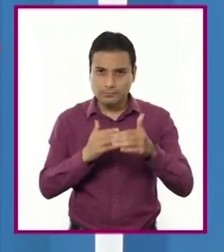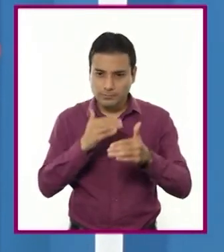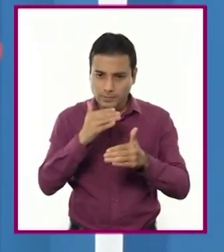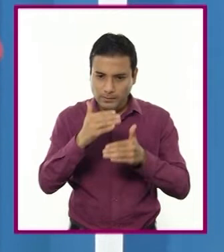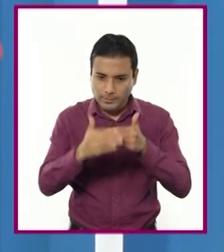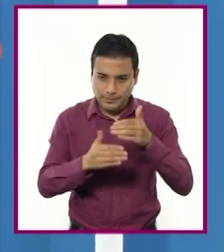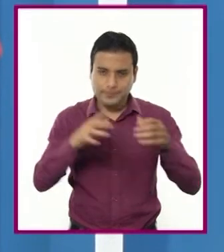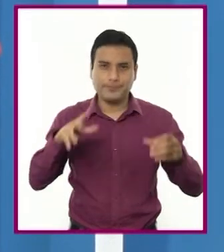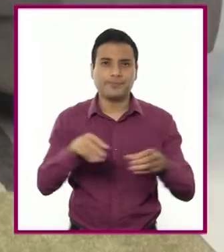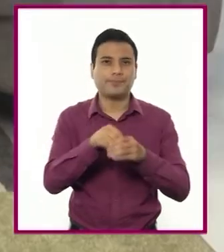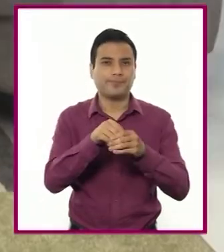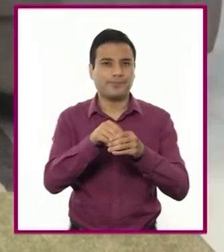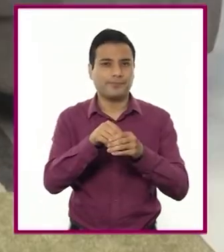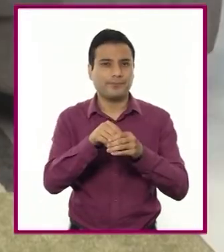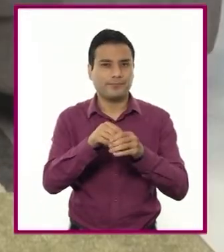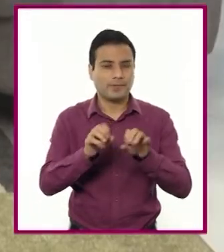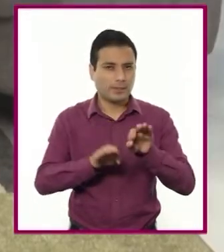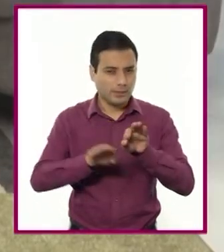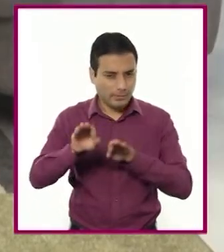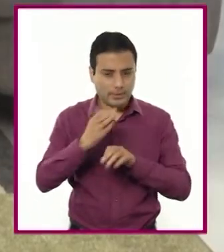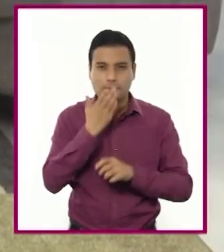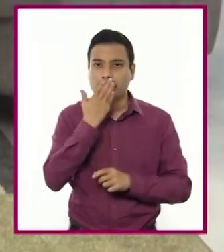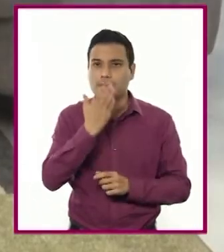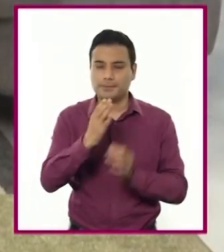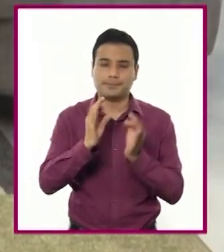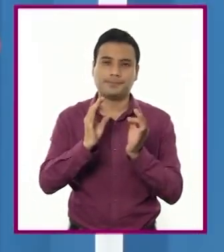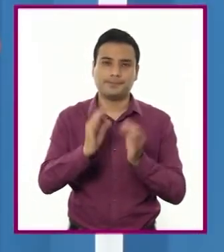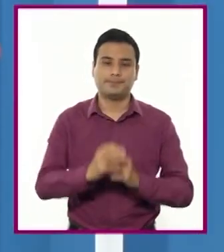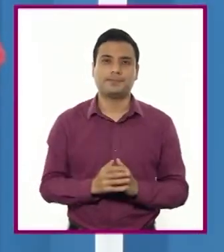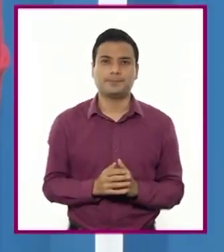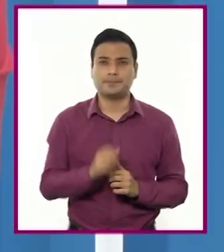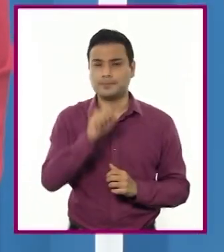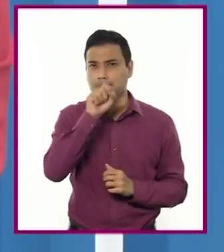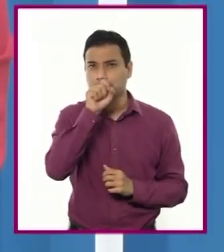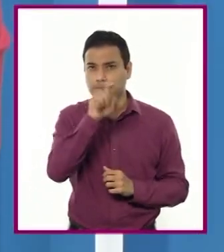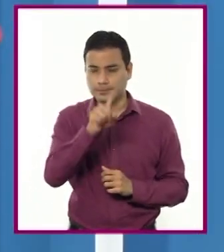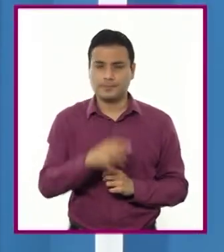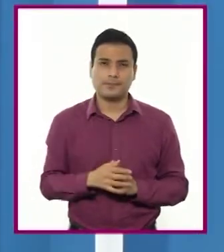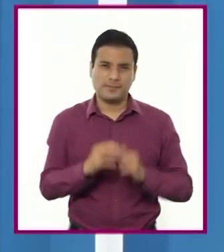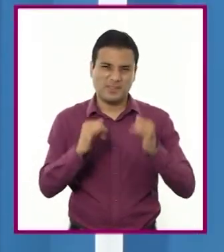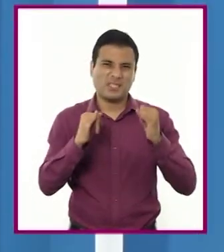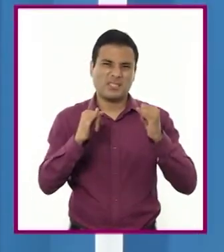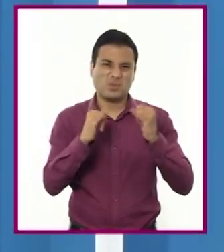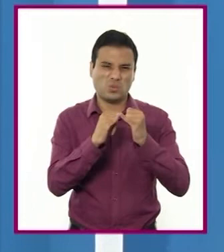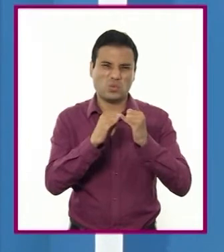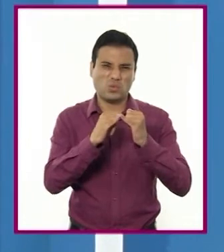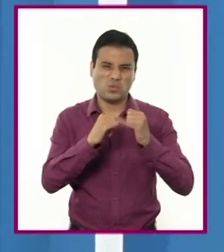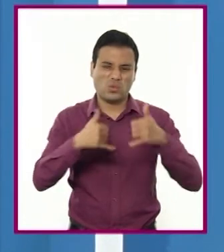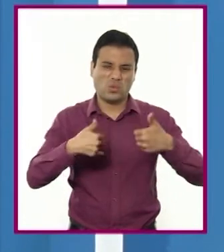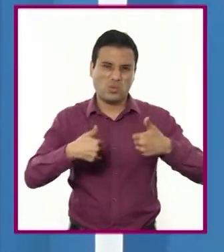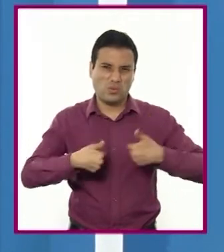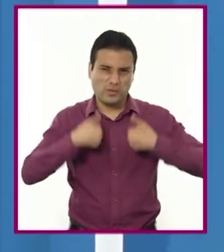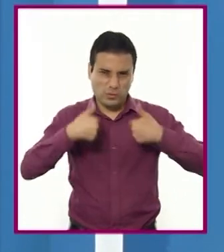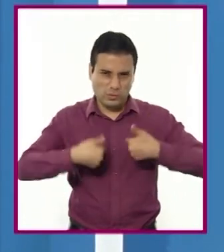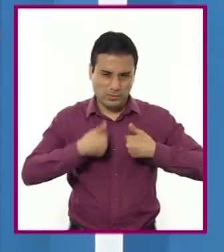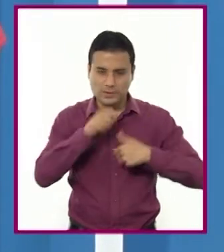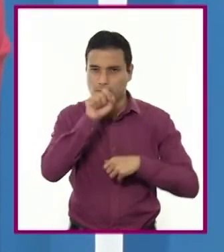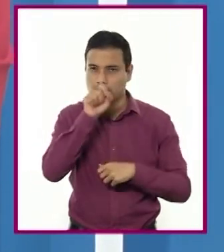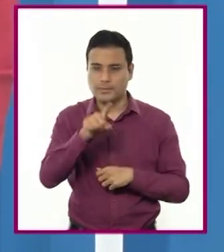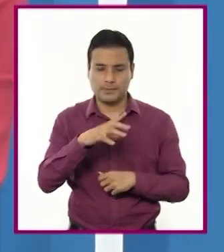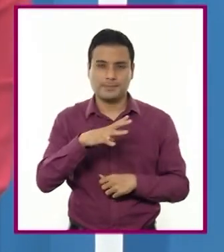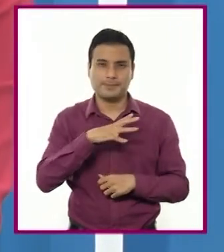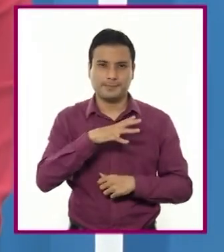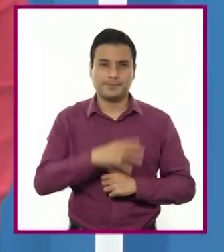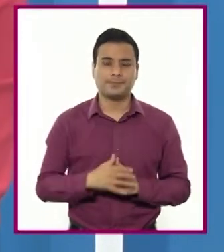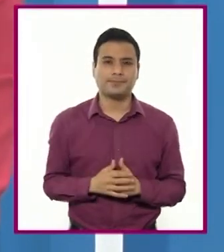incorporación a una vida plena y productiva. También está el INJUVE, que es el Instituto Mexicano de la Juventud,